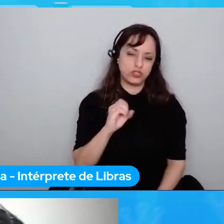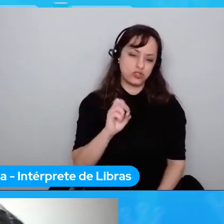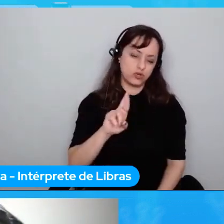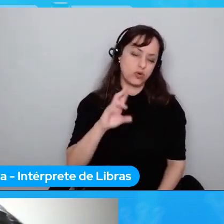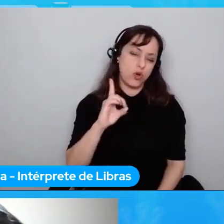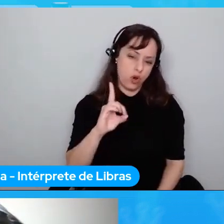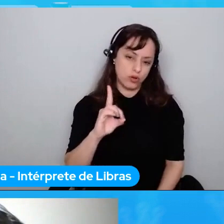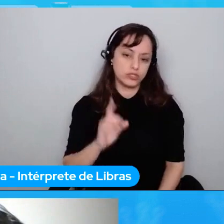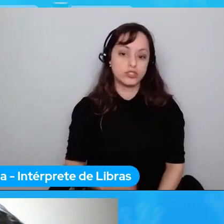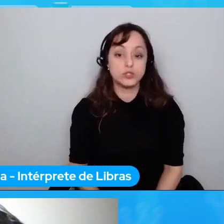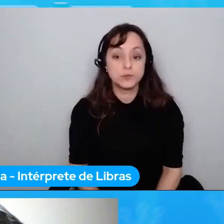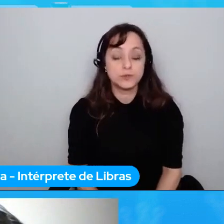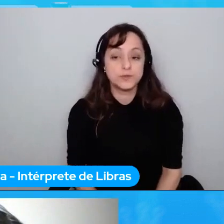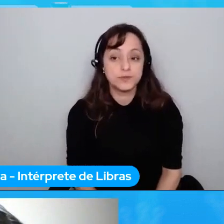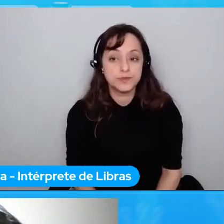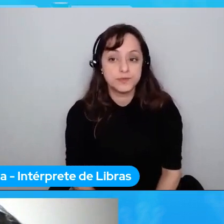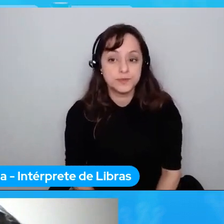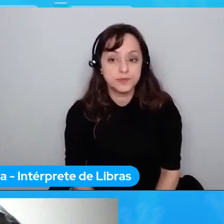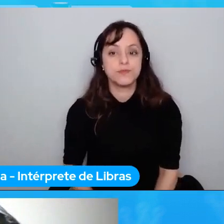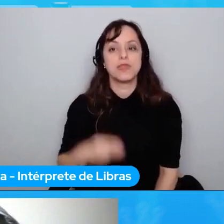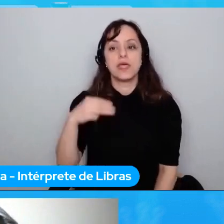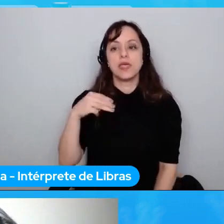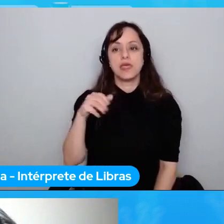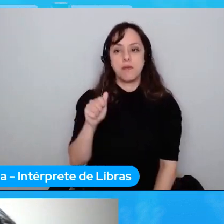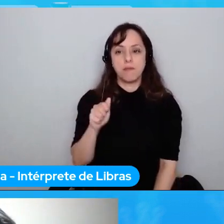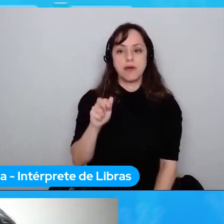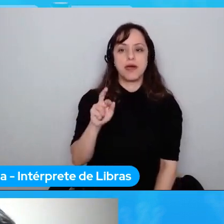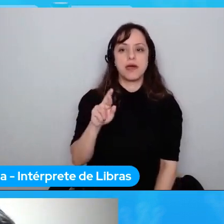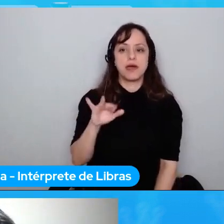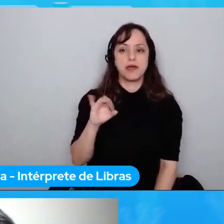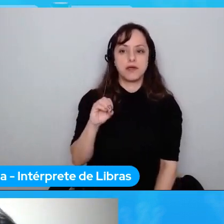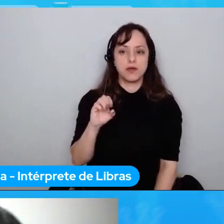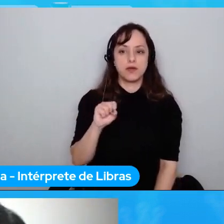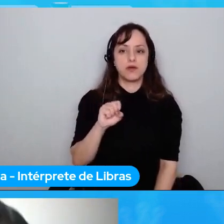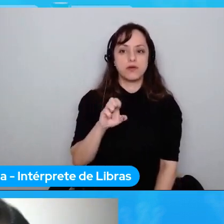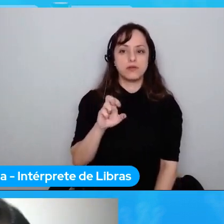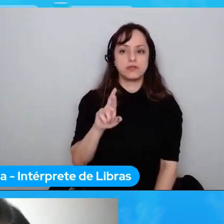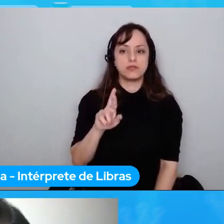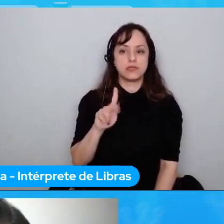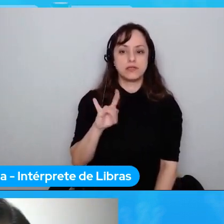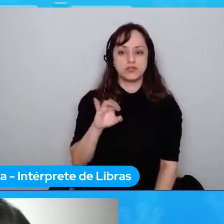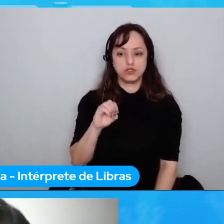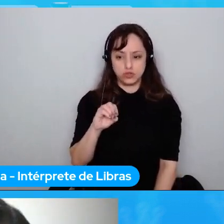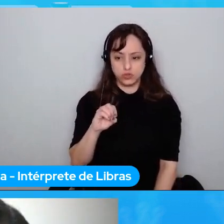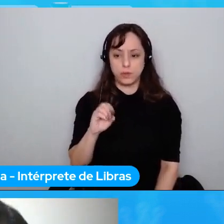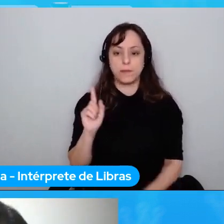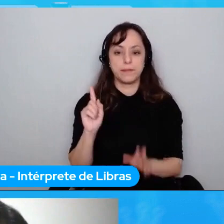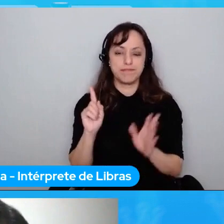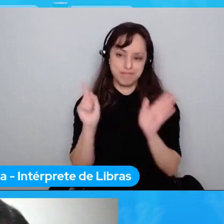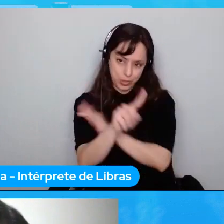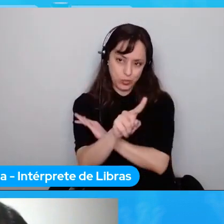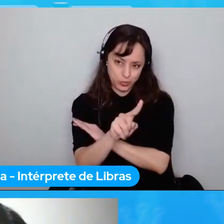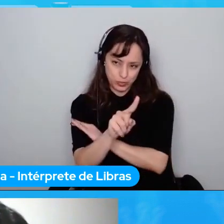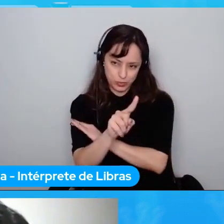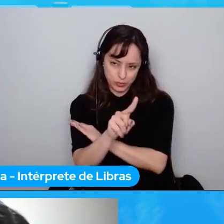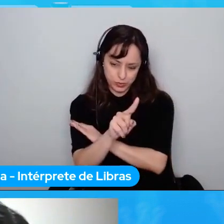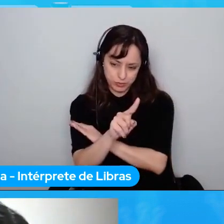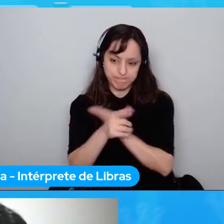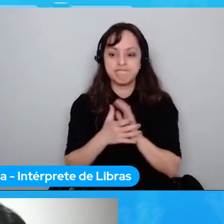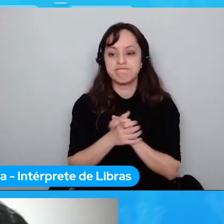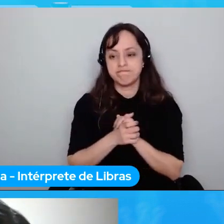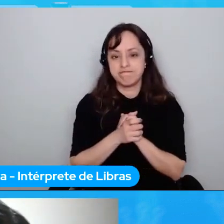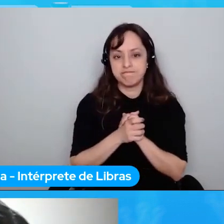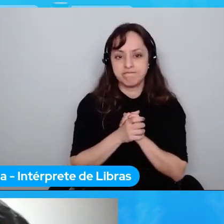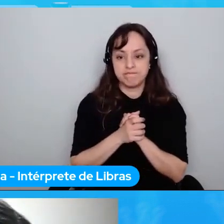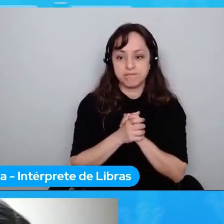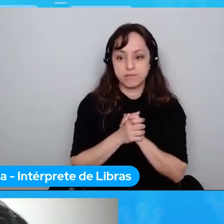Aquí, Mario Sergio. La Just Brasil, una de las empresas, una pregunta, Roberto, ¿ok?